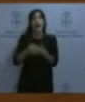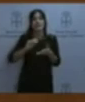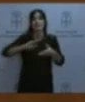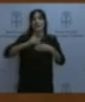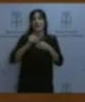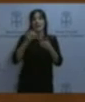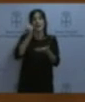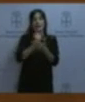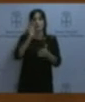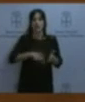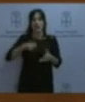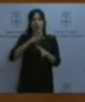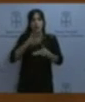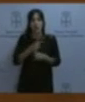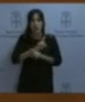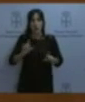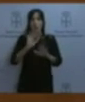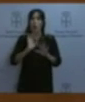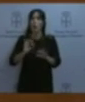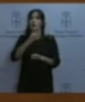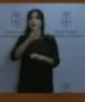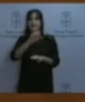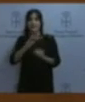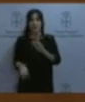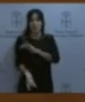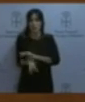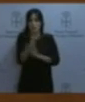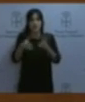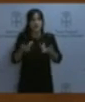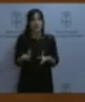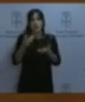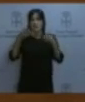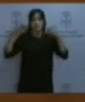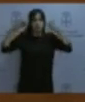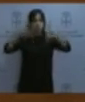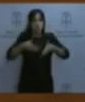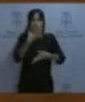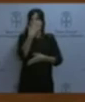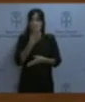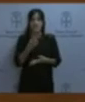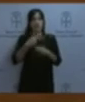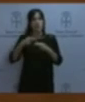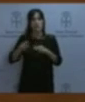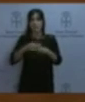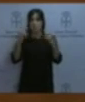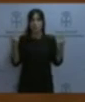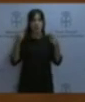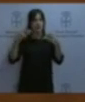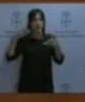condiciones, va a ser imposible afrontar con seriedad, sistematicidad y rigor cualquier política pública en relación a la